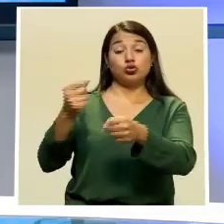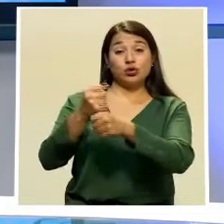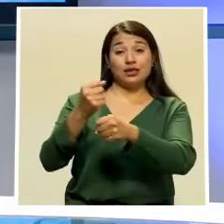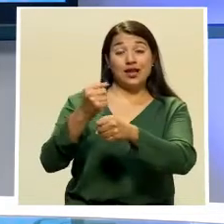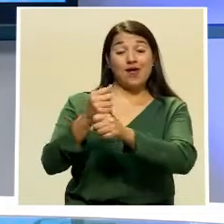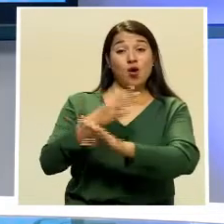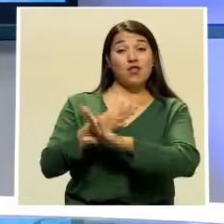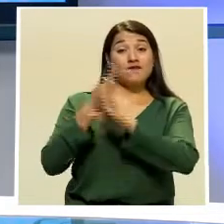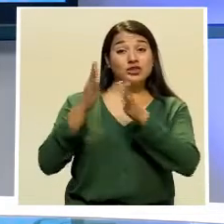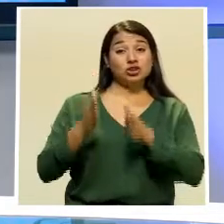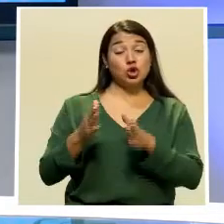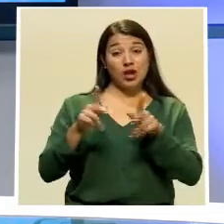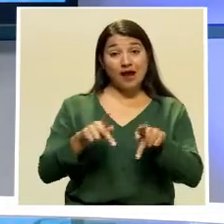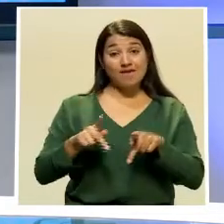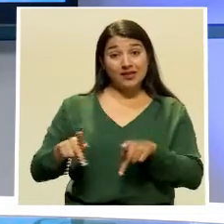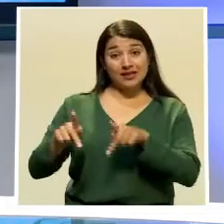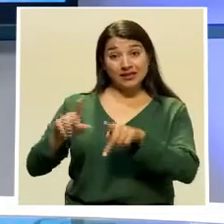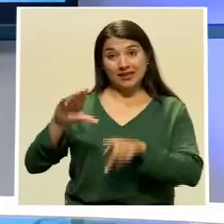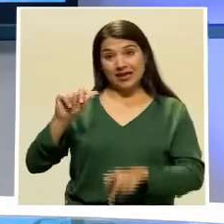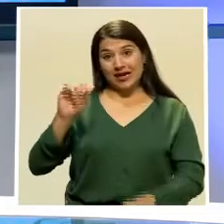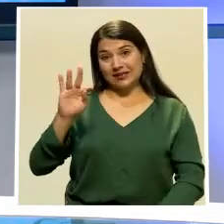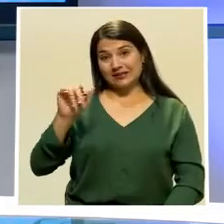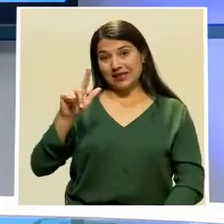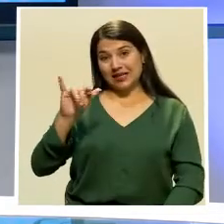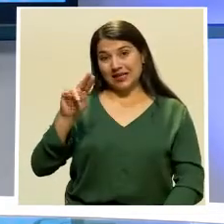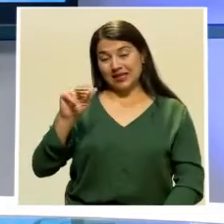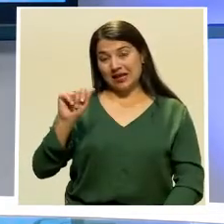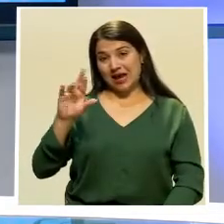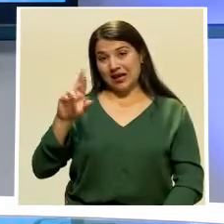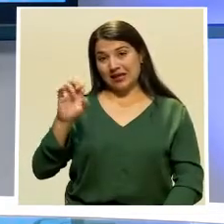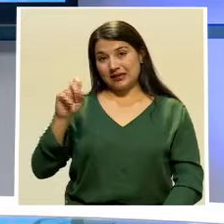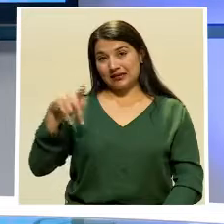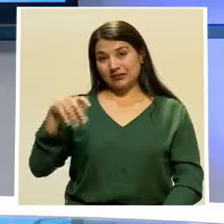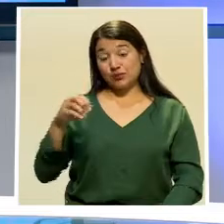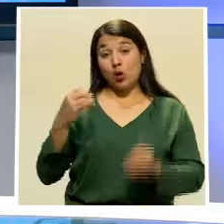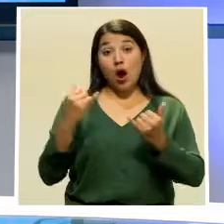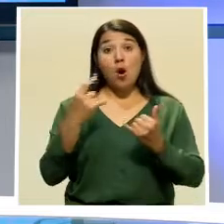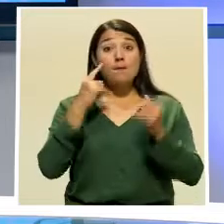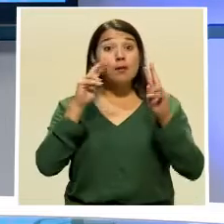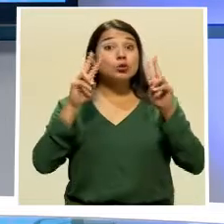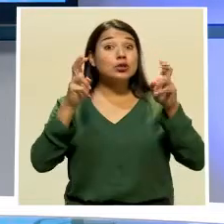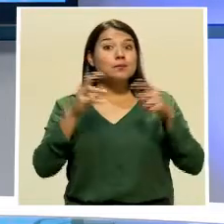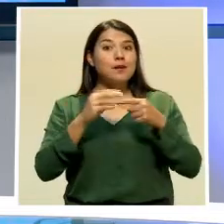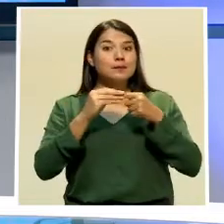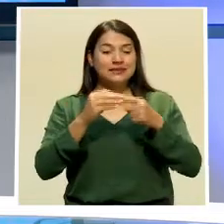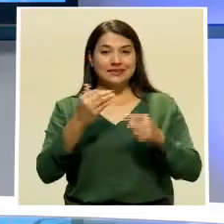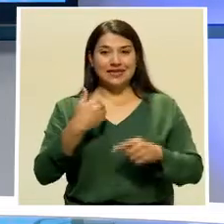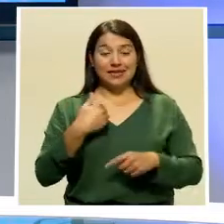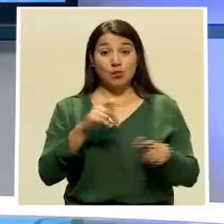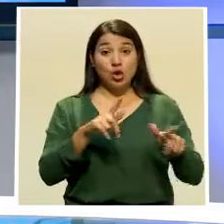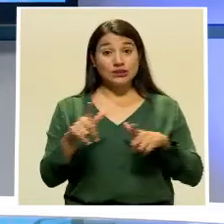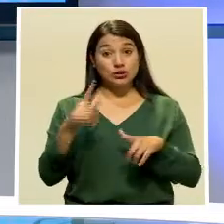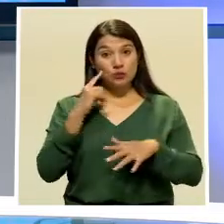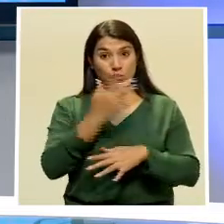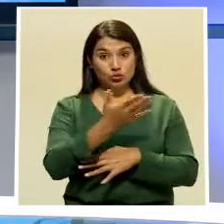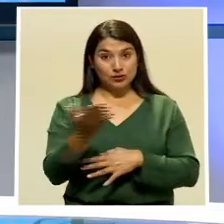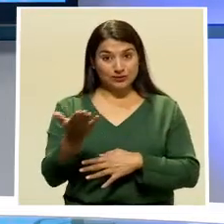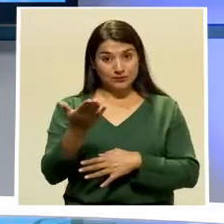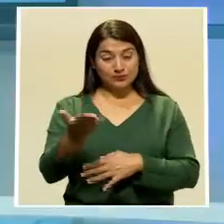Crespo. Vamos ahora de inmediato a ver los titulares que preparamos para ustedes.